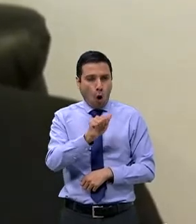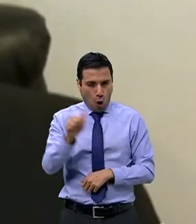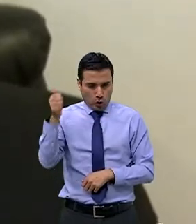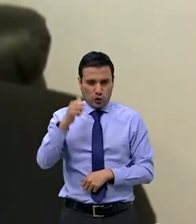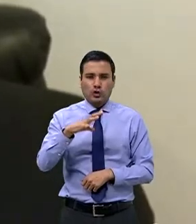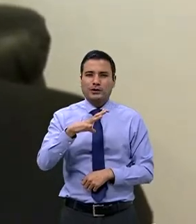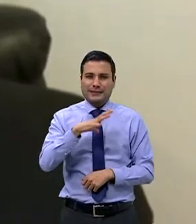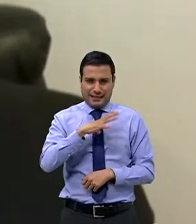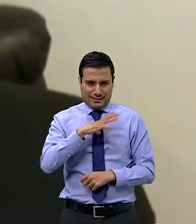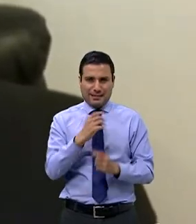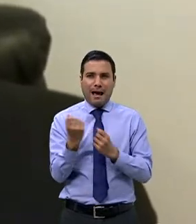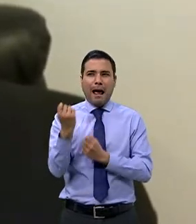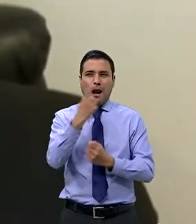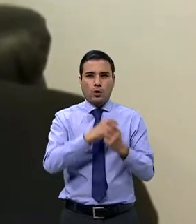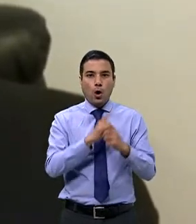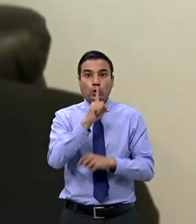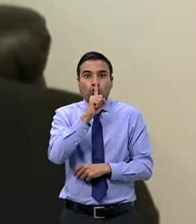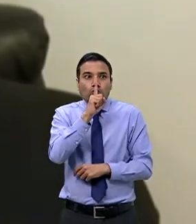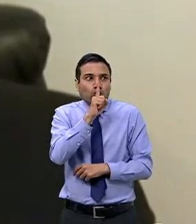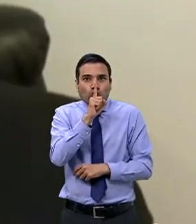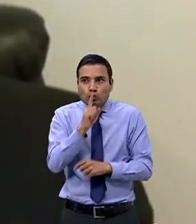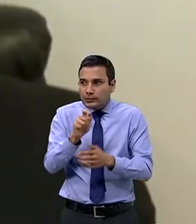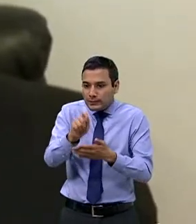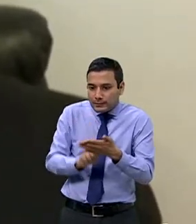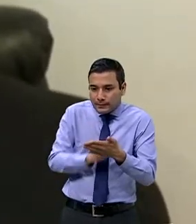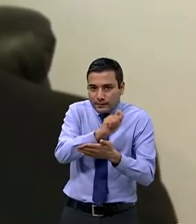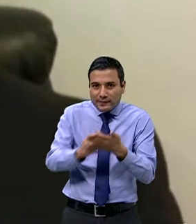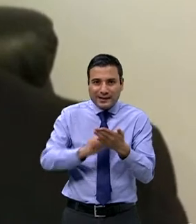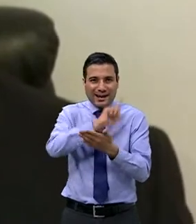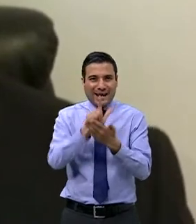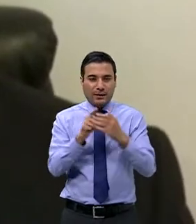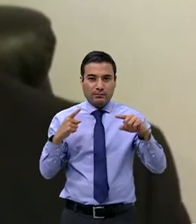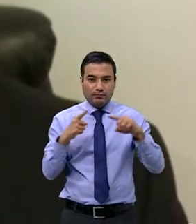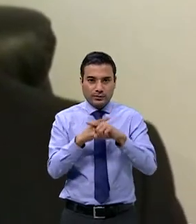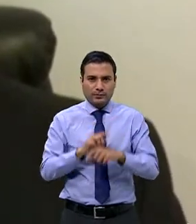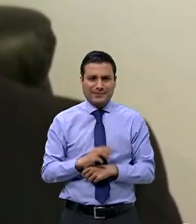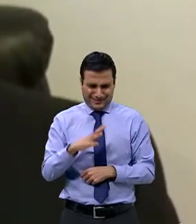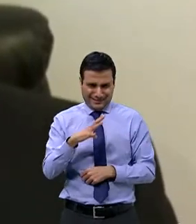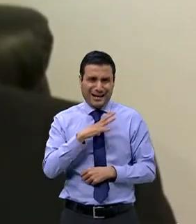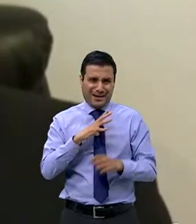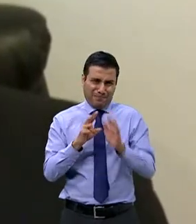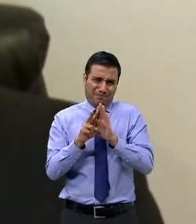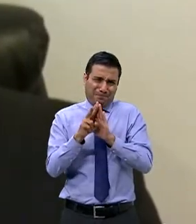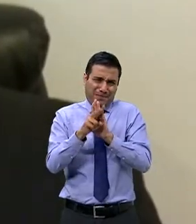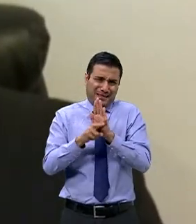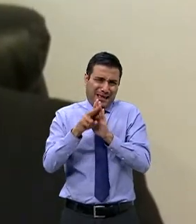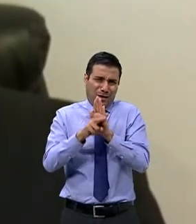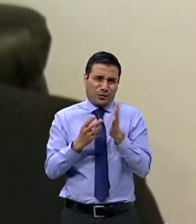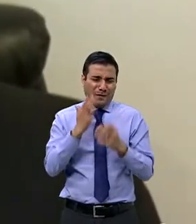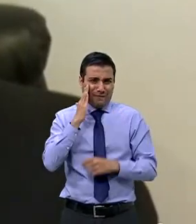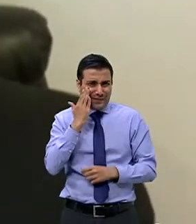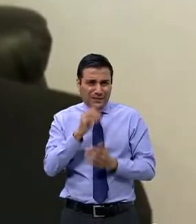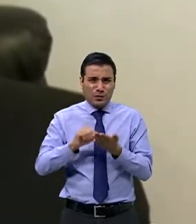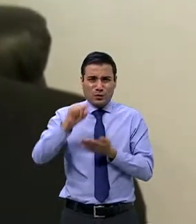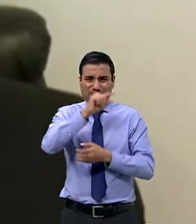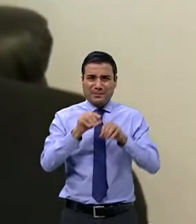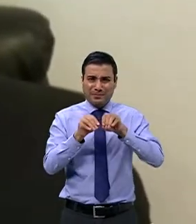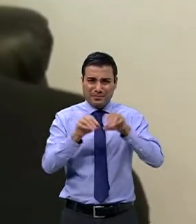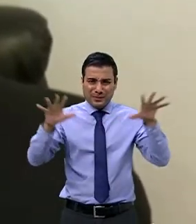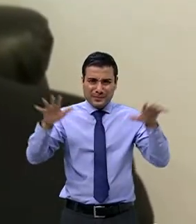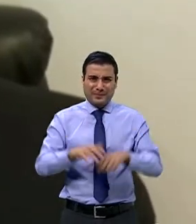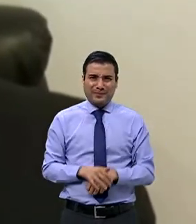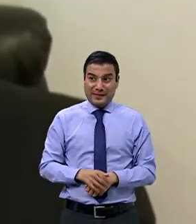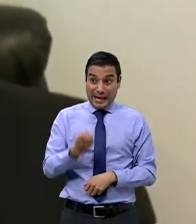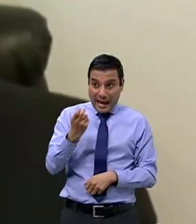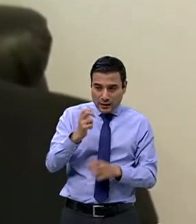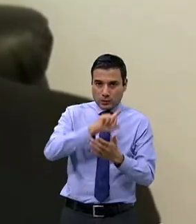corriendo en las redes sociales no debe de haber impunidad son delincuentes electorales hay que castigarlos con todo